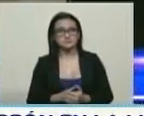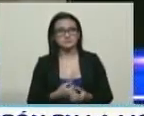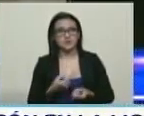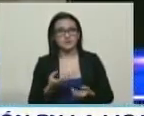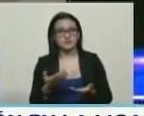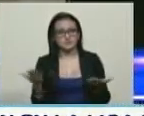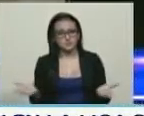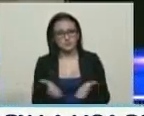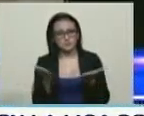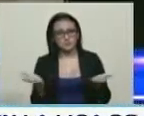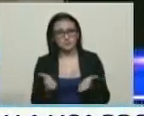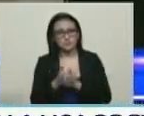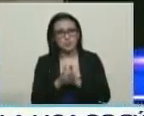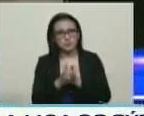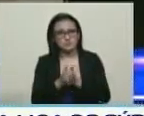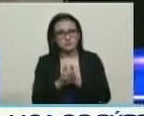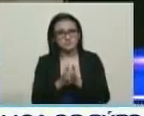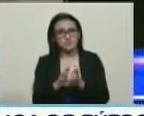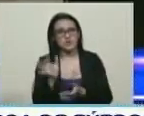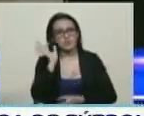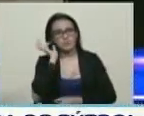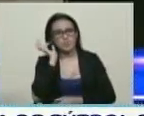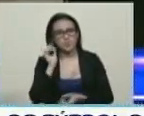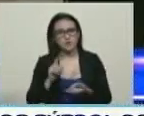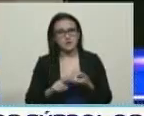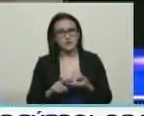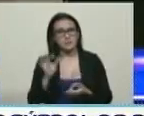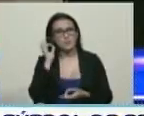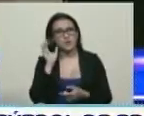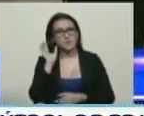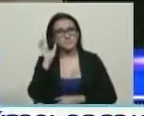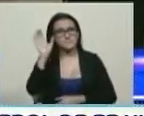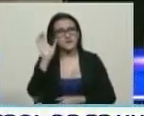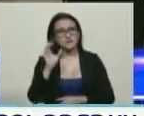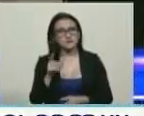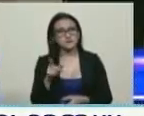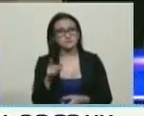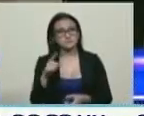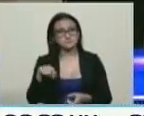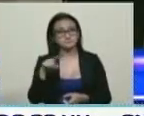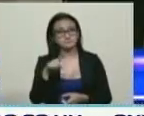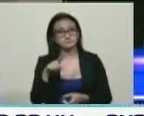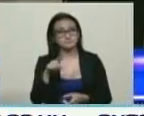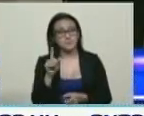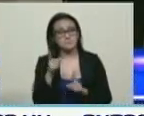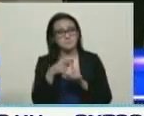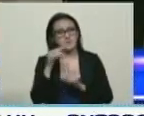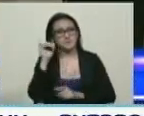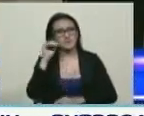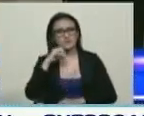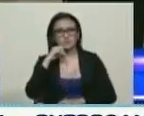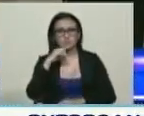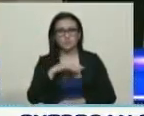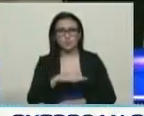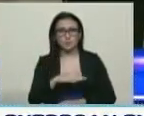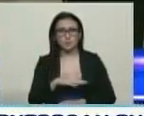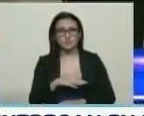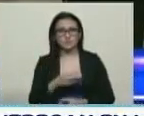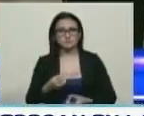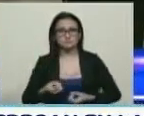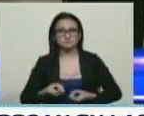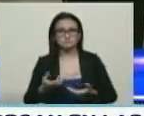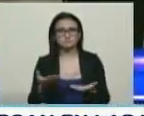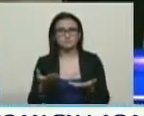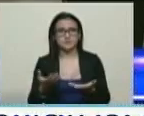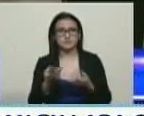gran motivación, sobre todo a nuestras mujeres, a las mujeres de la patria, que este es un evento que por primera vez en la historia se está garantizando